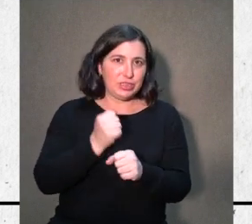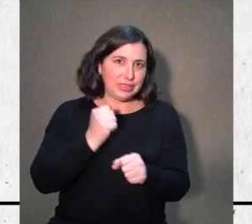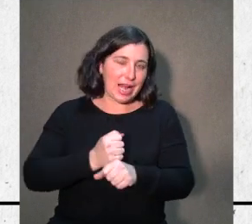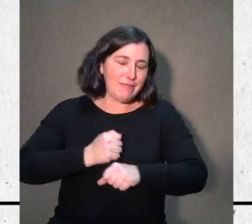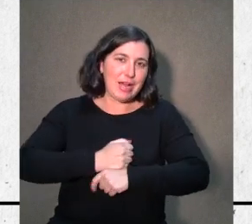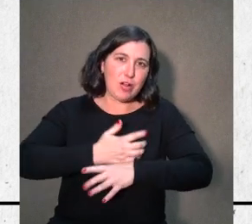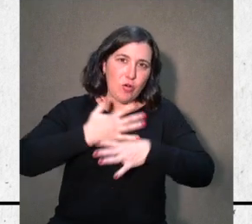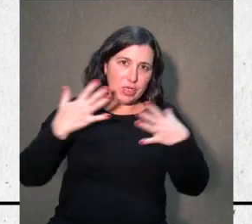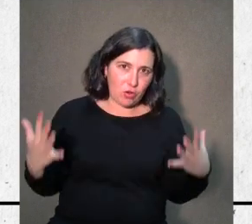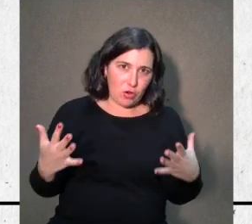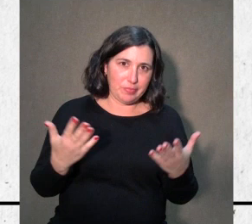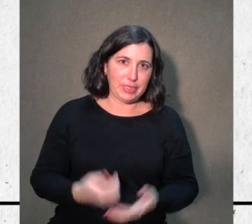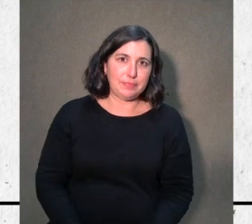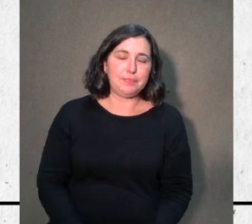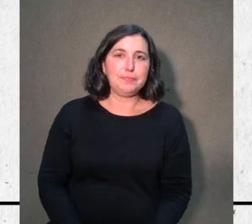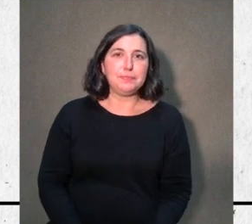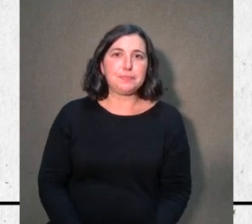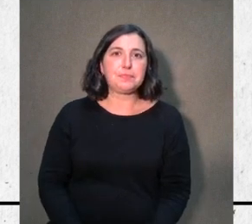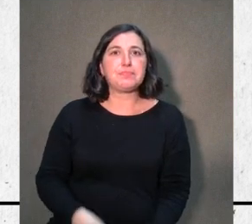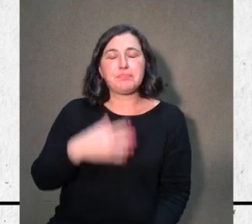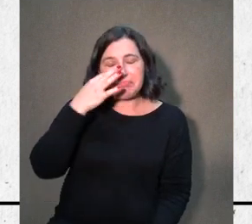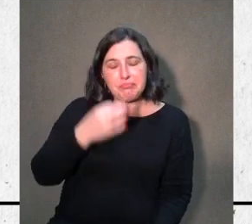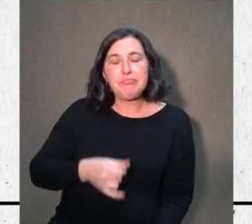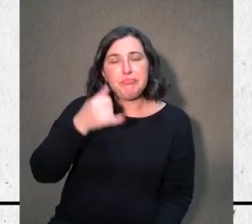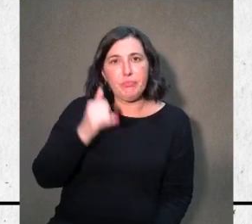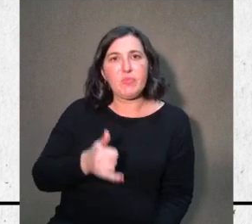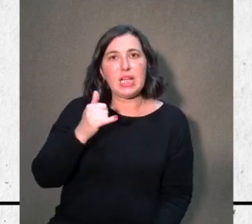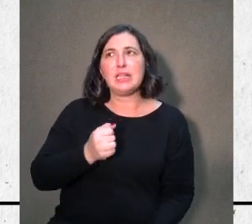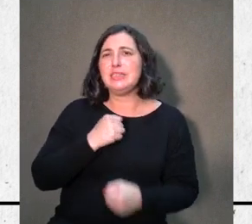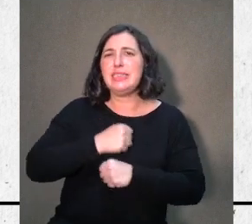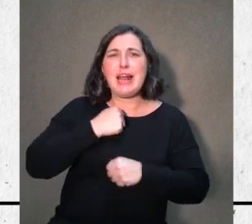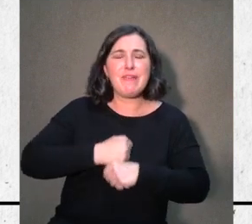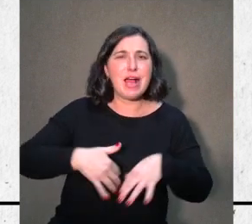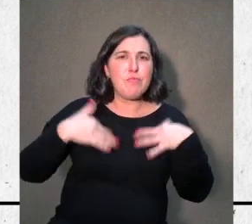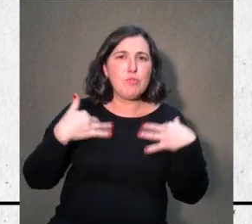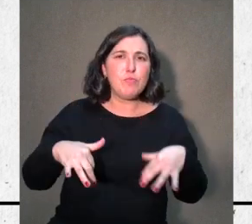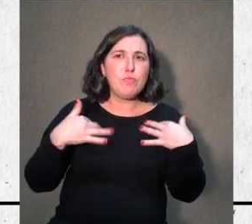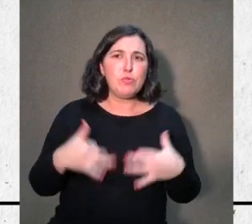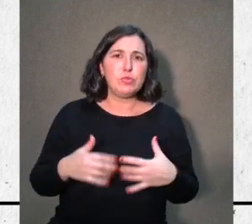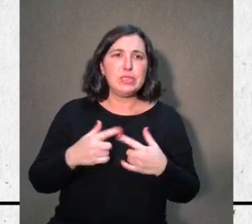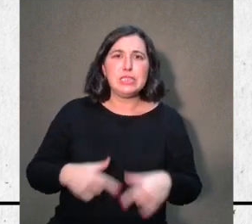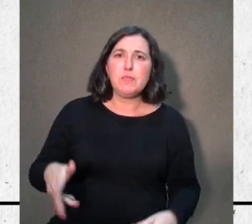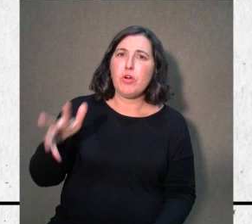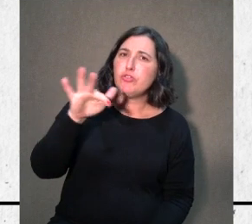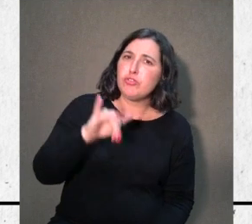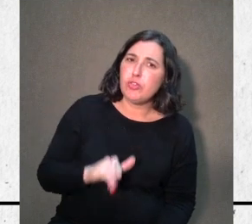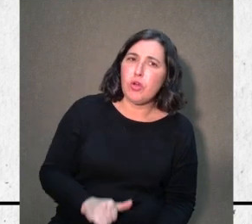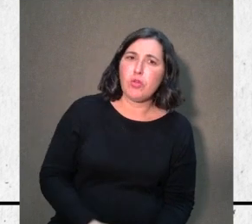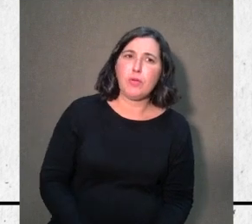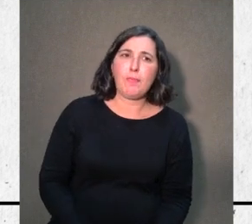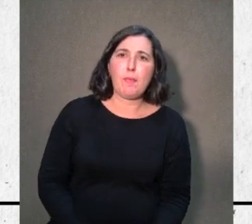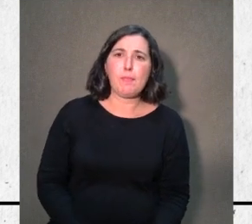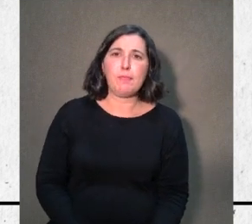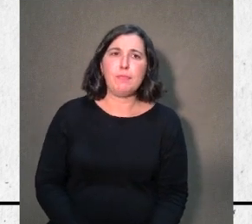trabajo enorme. Enorme. La verdad que sí. Porque trabajamos muchísimo, muchísimo, y todos los días y